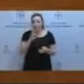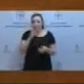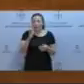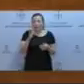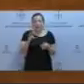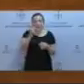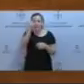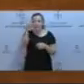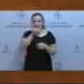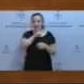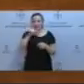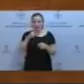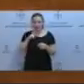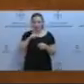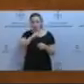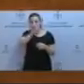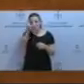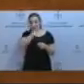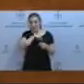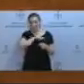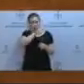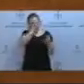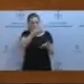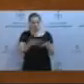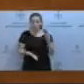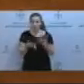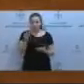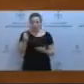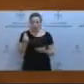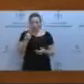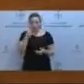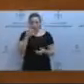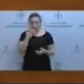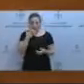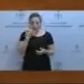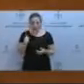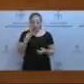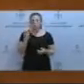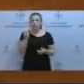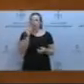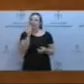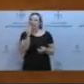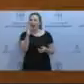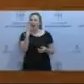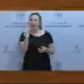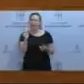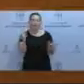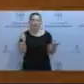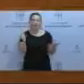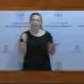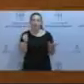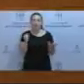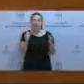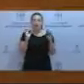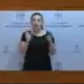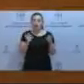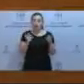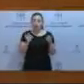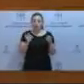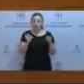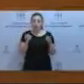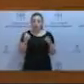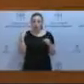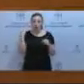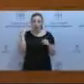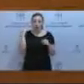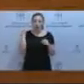españolas. Y en algunos casos, que las cifras son realmente buenas, por ejemplo, mire, en la de Redpar o tarifa media diaria, Es que, claro, después del descalabro que llevábamos los últimos